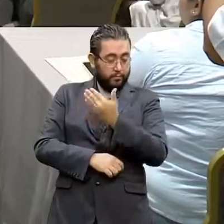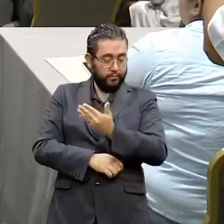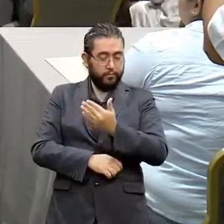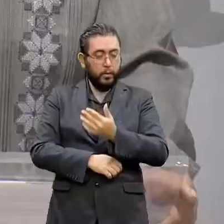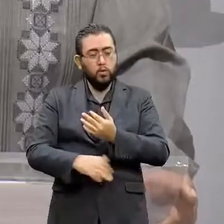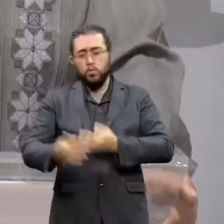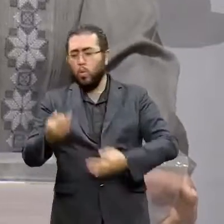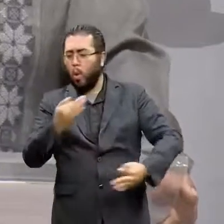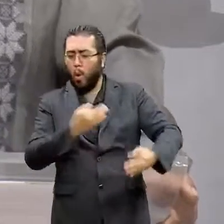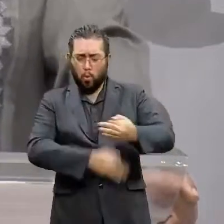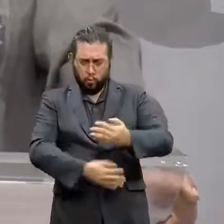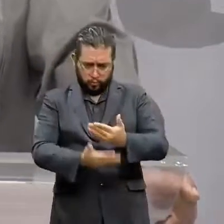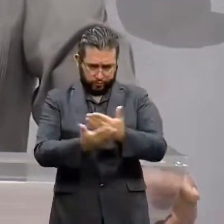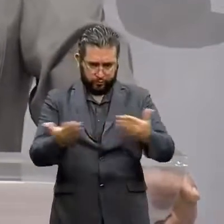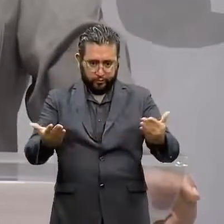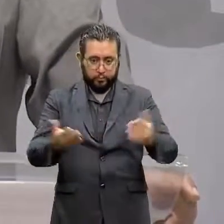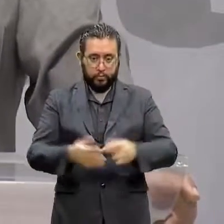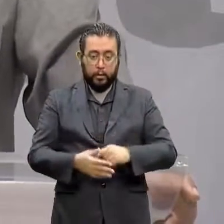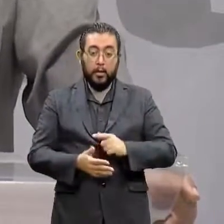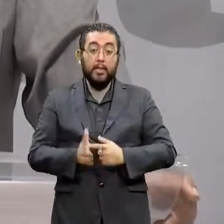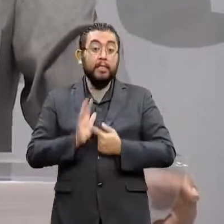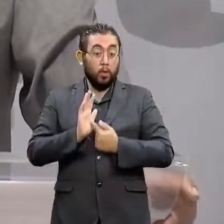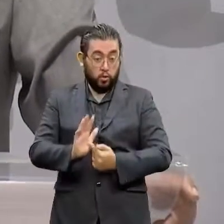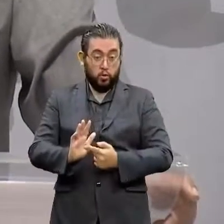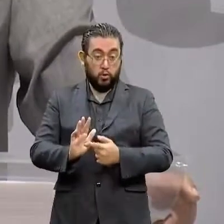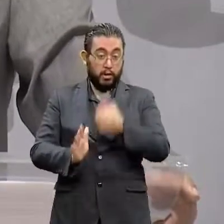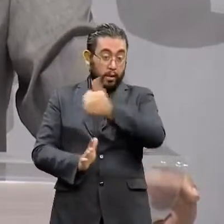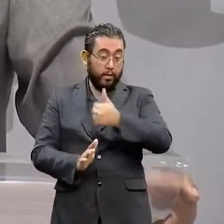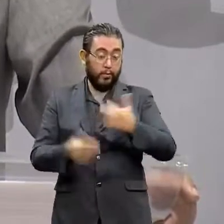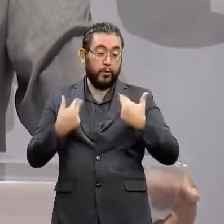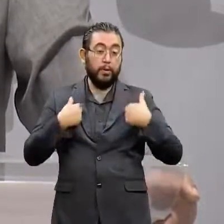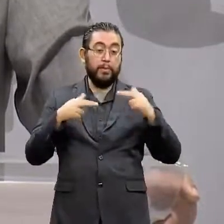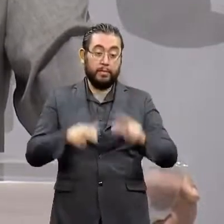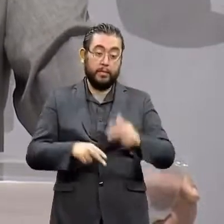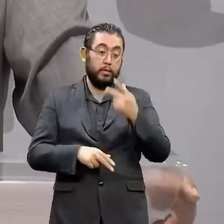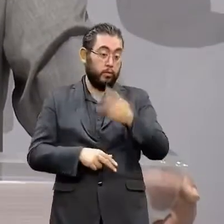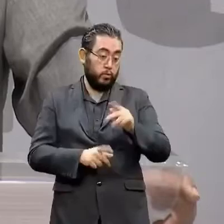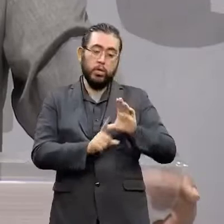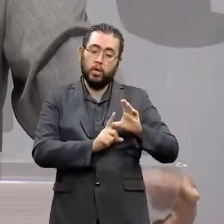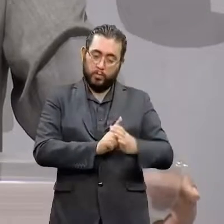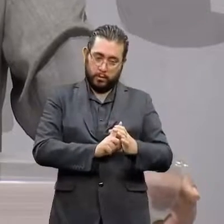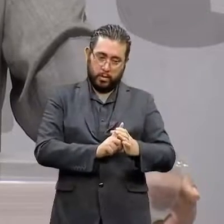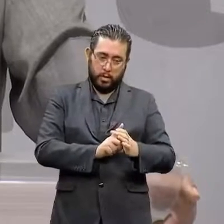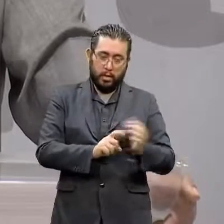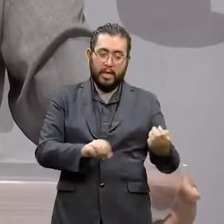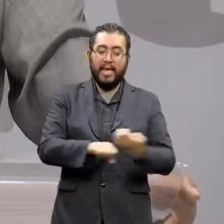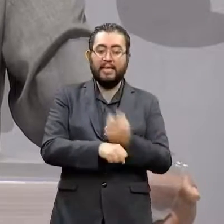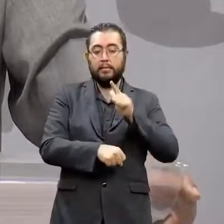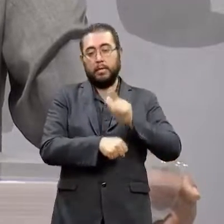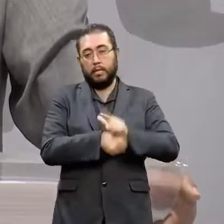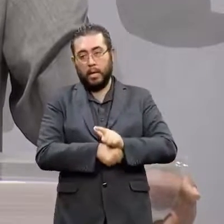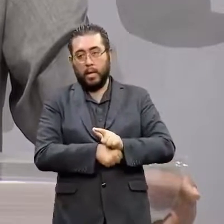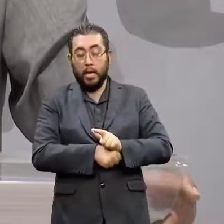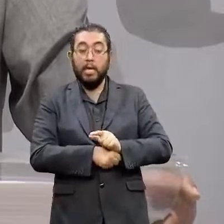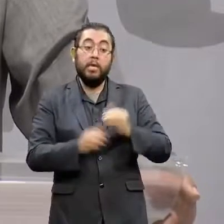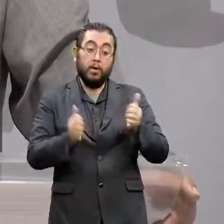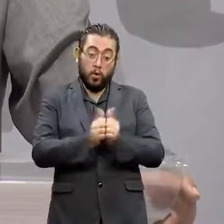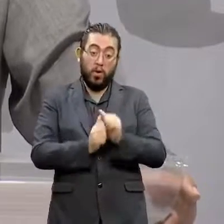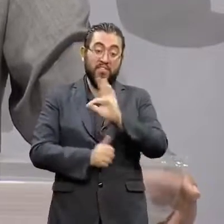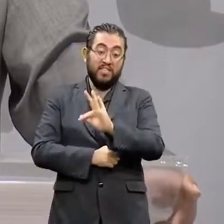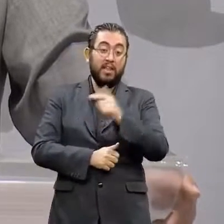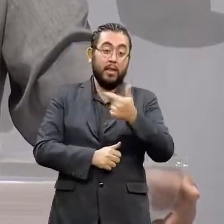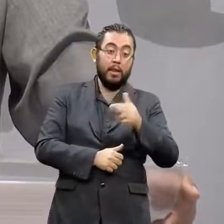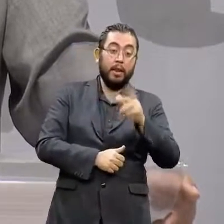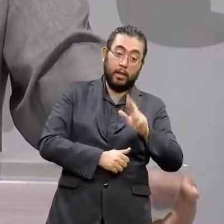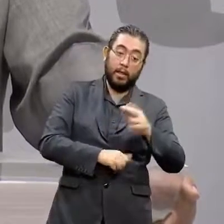todos ustedes representantes no solamente de las comisiones locales de búsqueda sino también de fiscalías de los estados